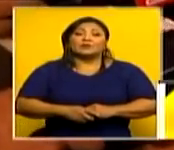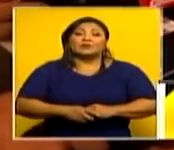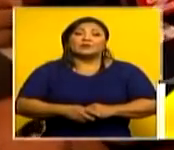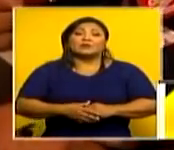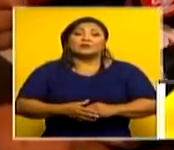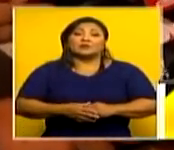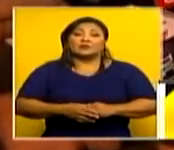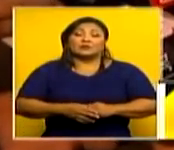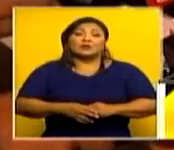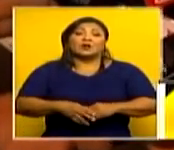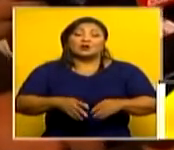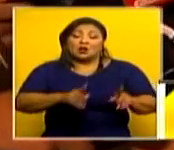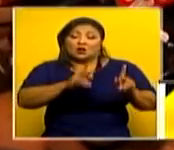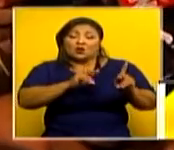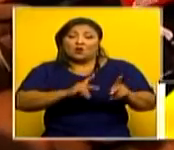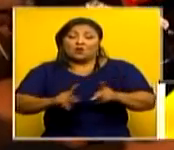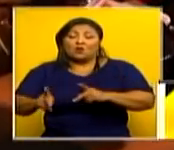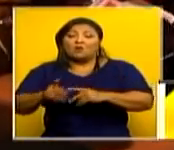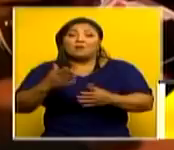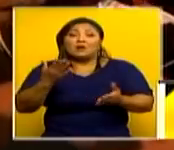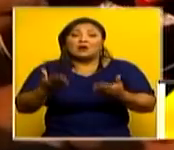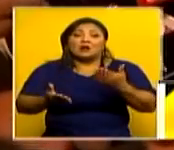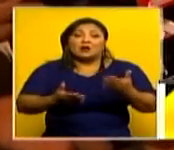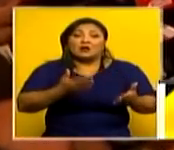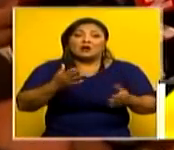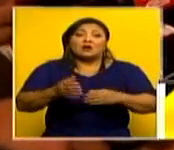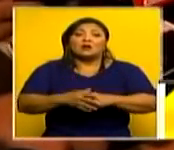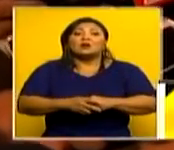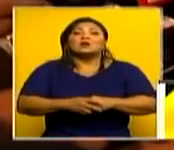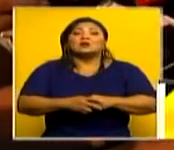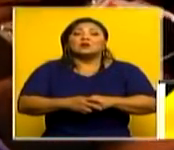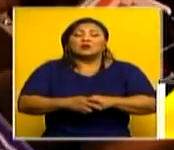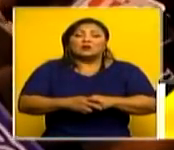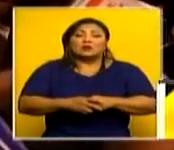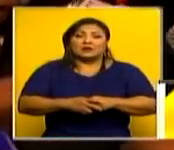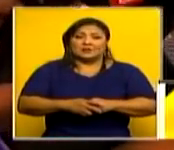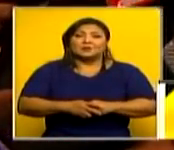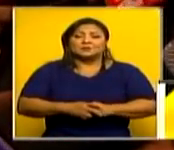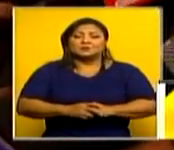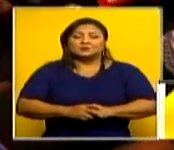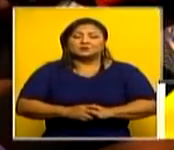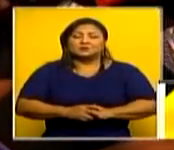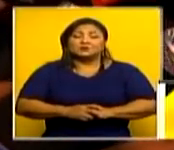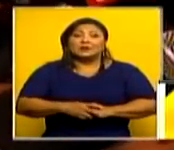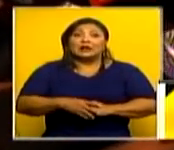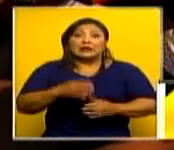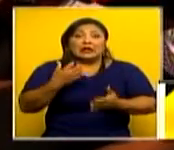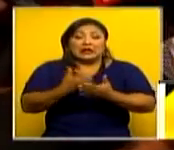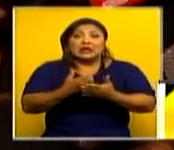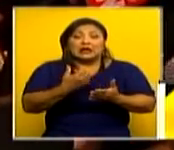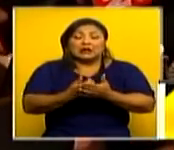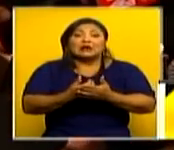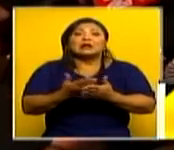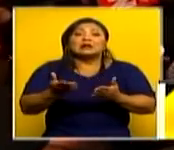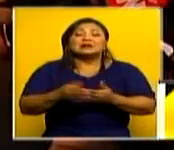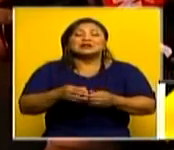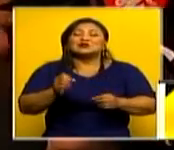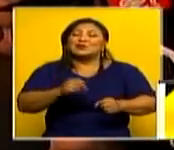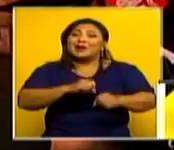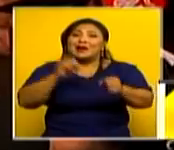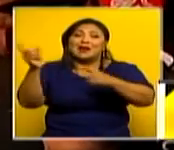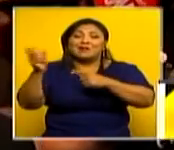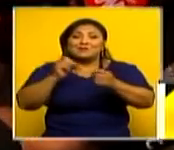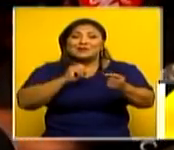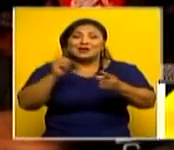un plan de contingencia para enfrentar adecuadamente la crisis que provoca la migración